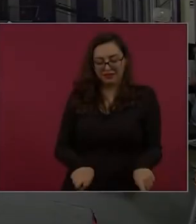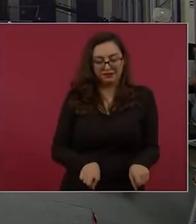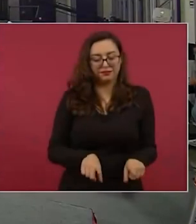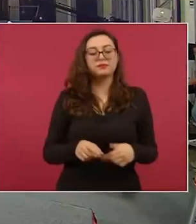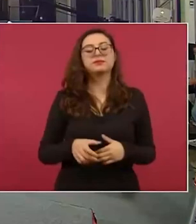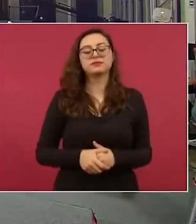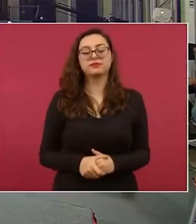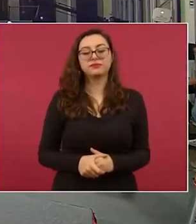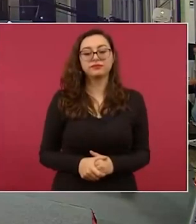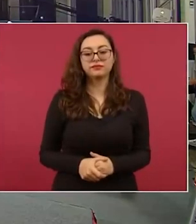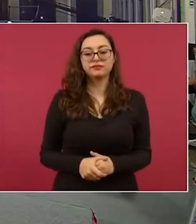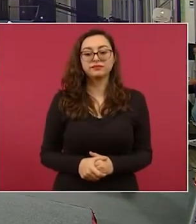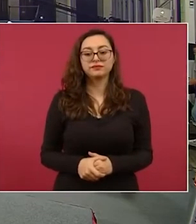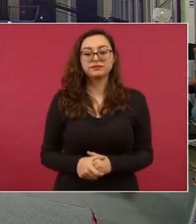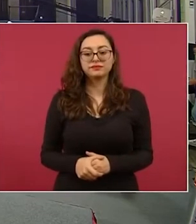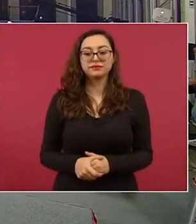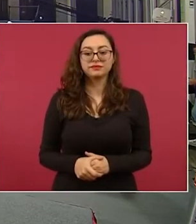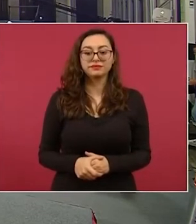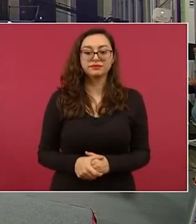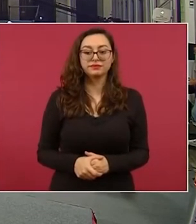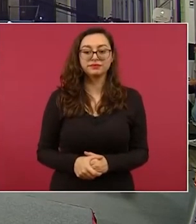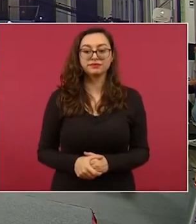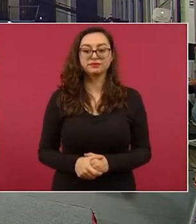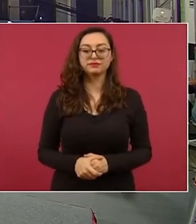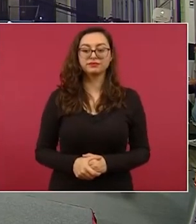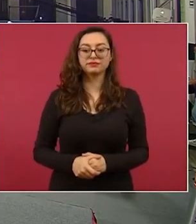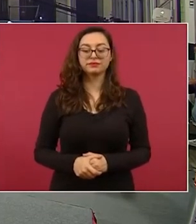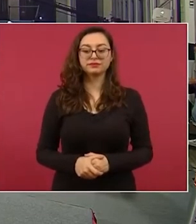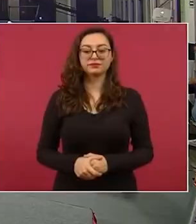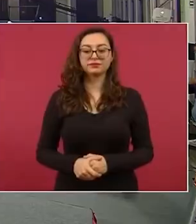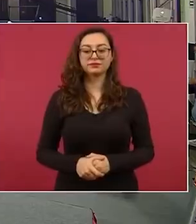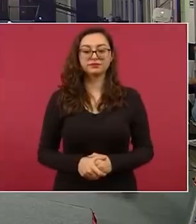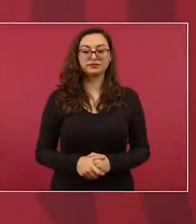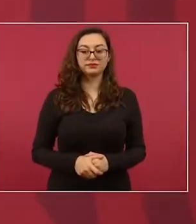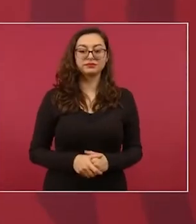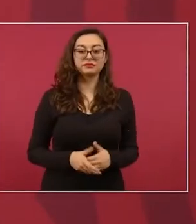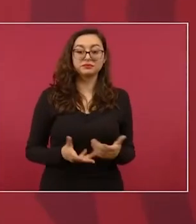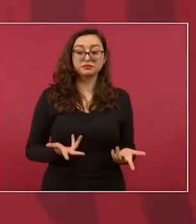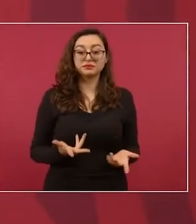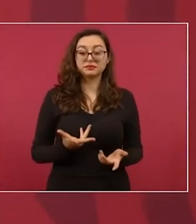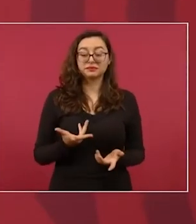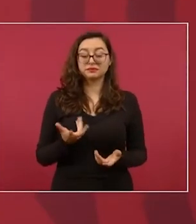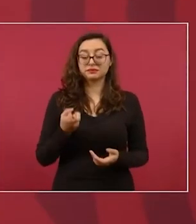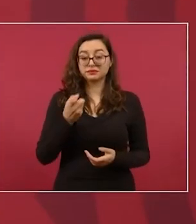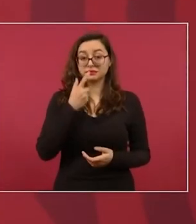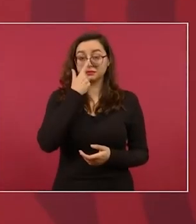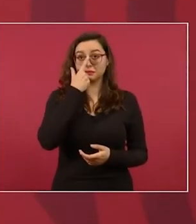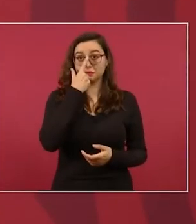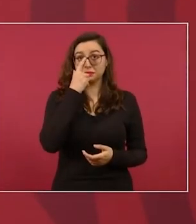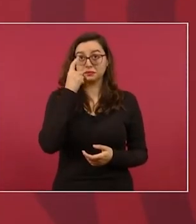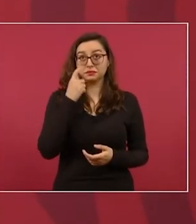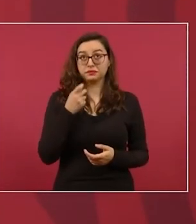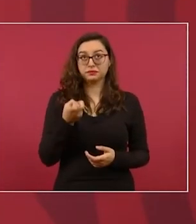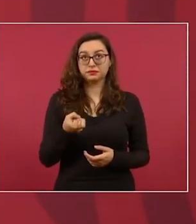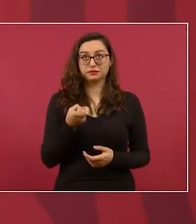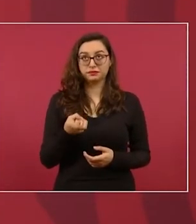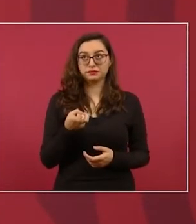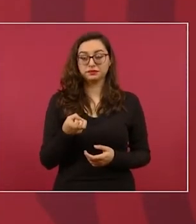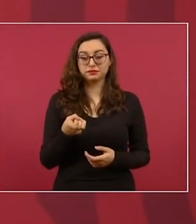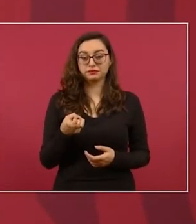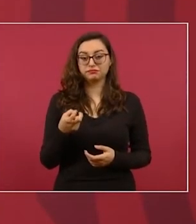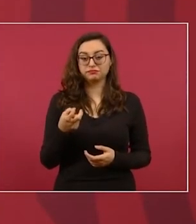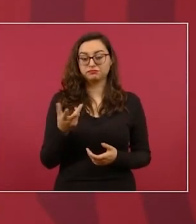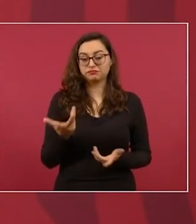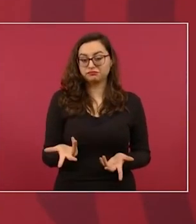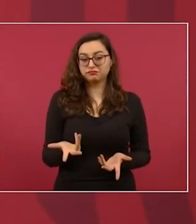En el caso de Tamaulipas del